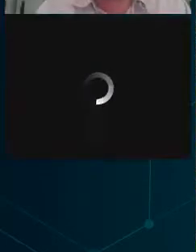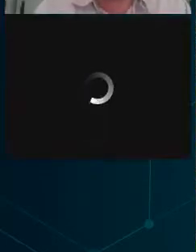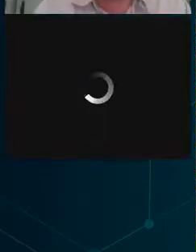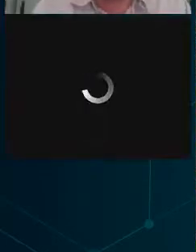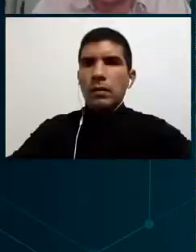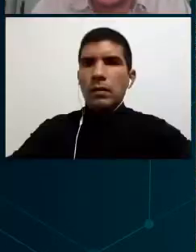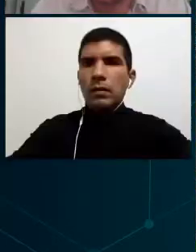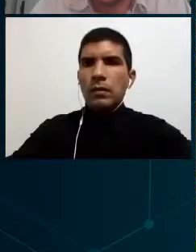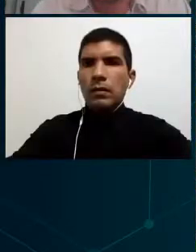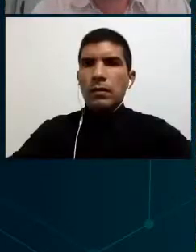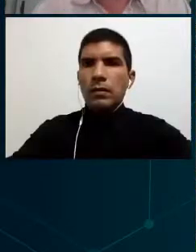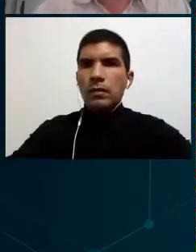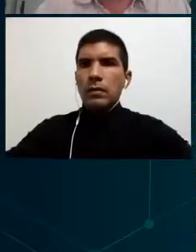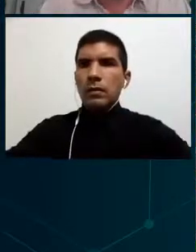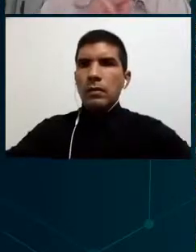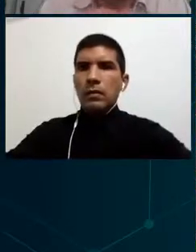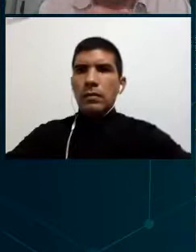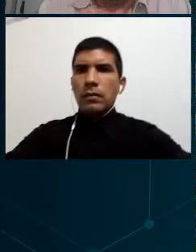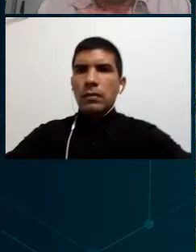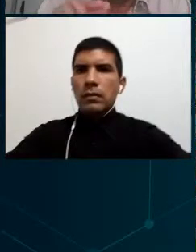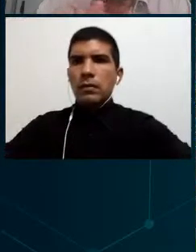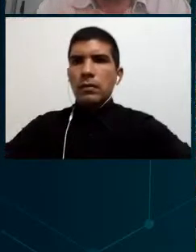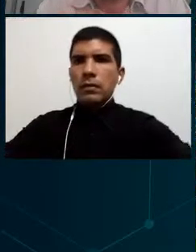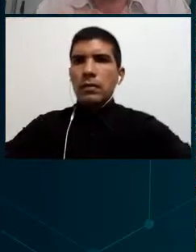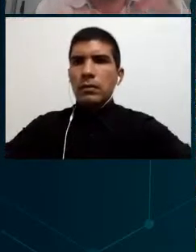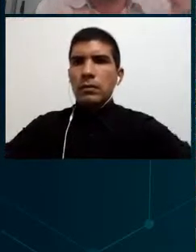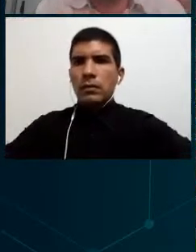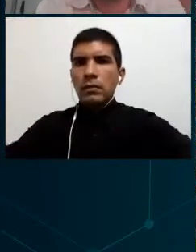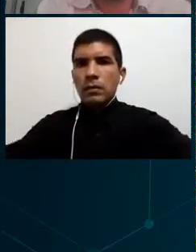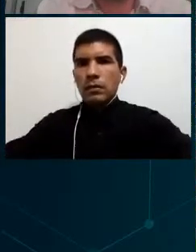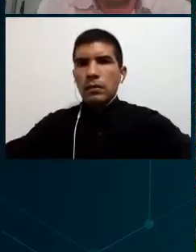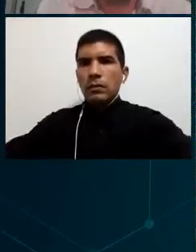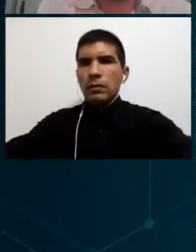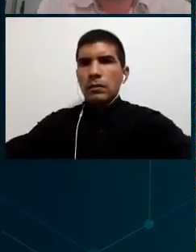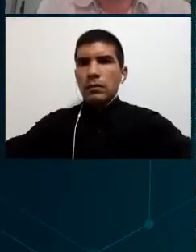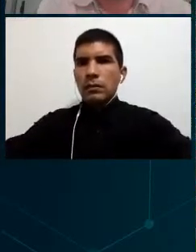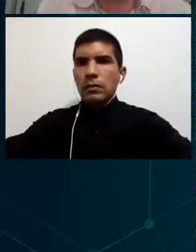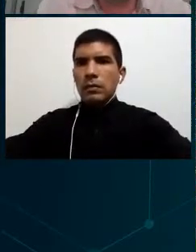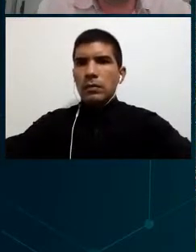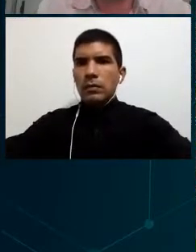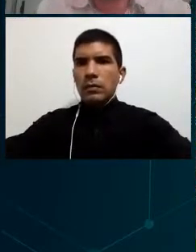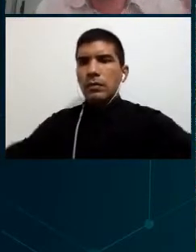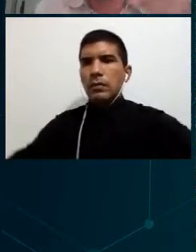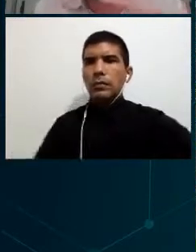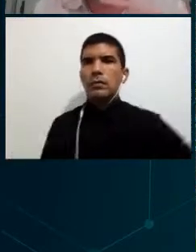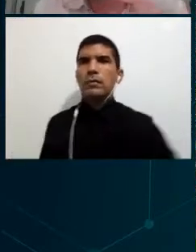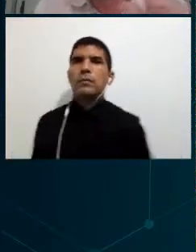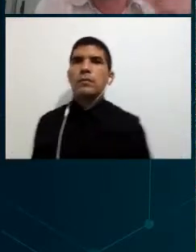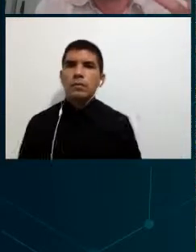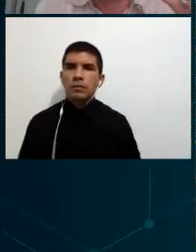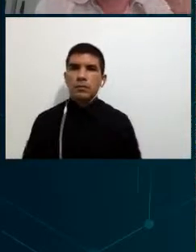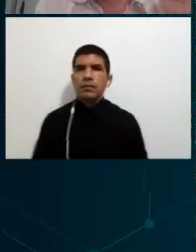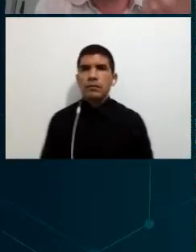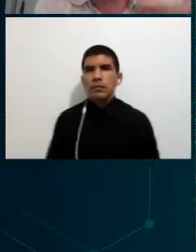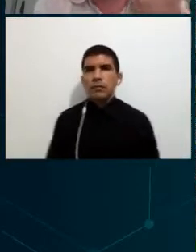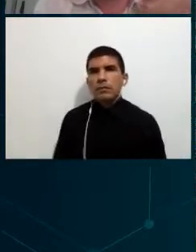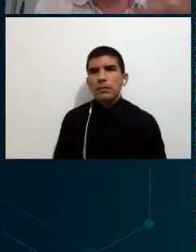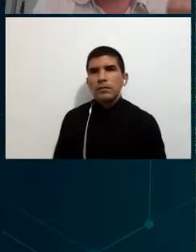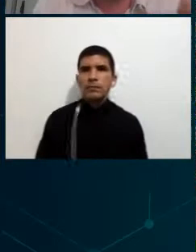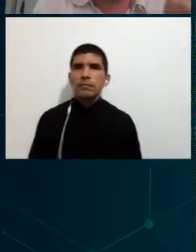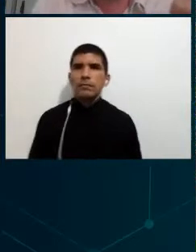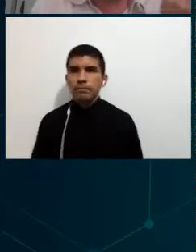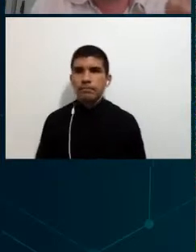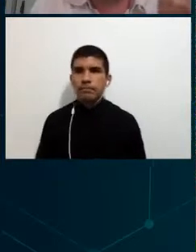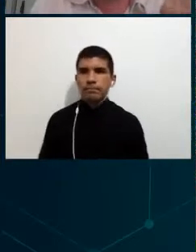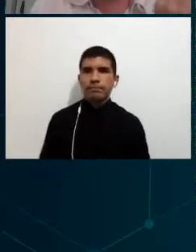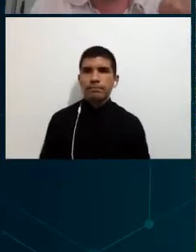una calidad adecuada y que el tiempo para que los paquetes viajen de un extremo al otro tengan una